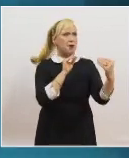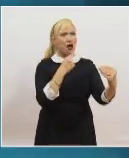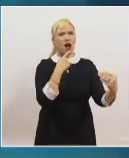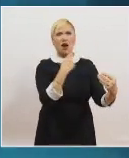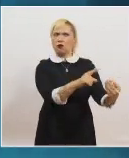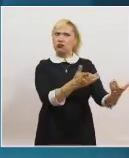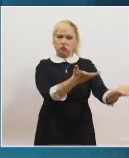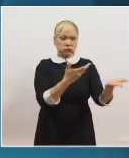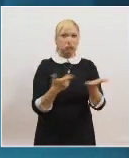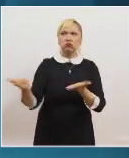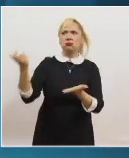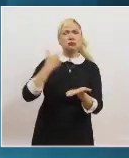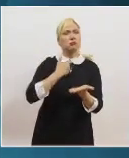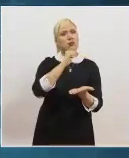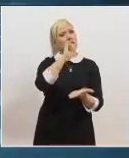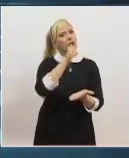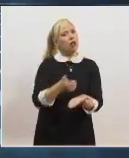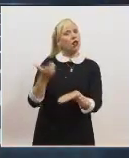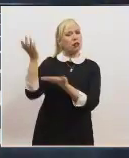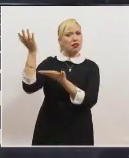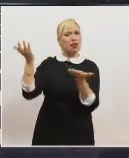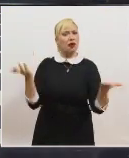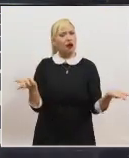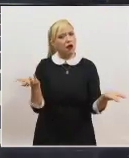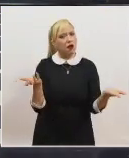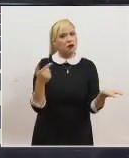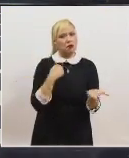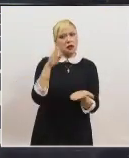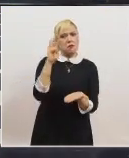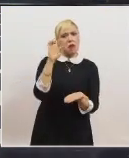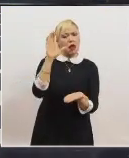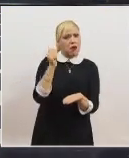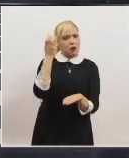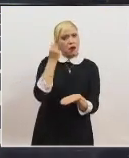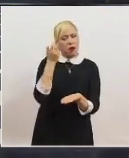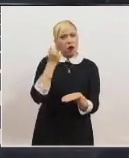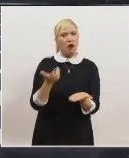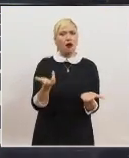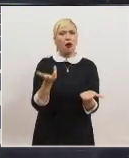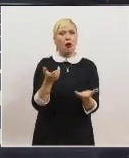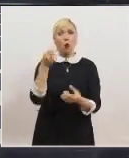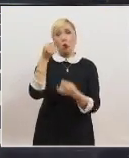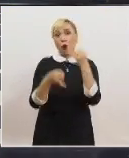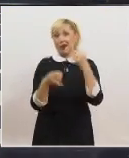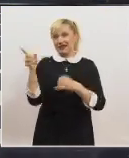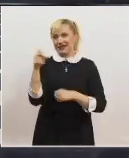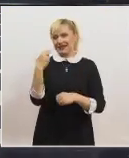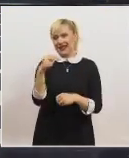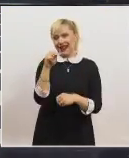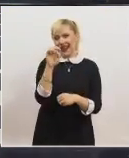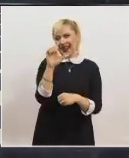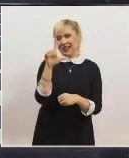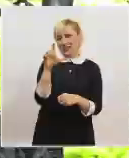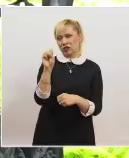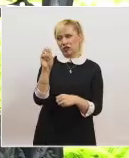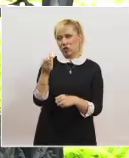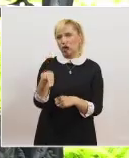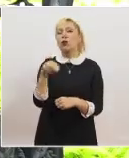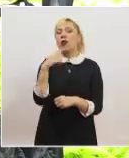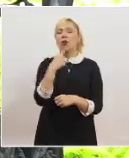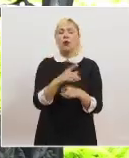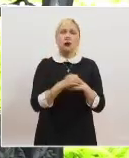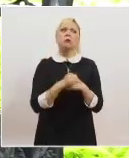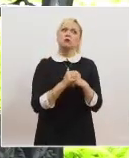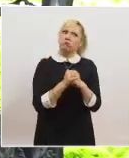la omisión de la dependencia al no pagarle su pensión. El juez Nelson Loranca Ventura indicó